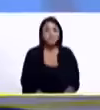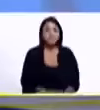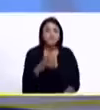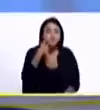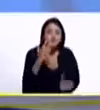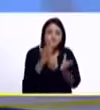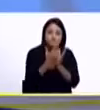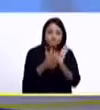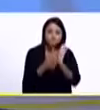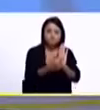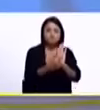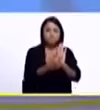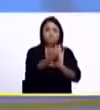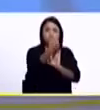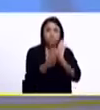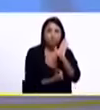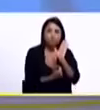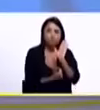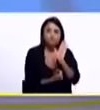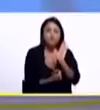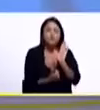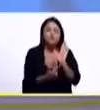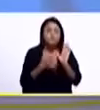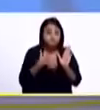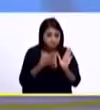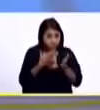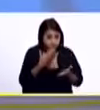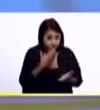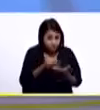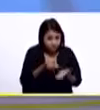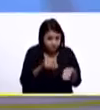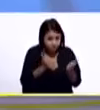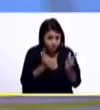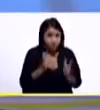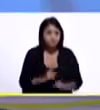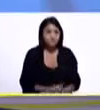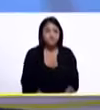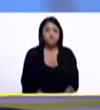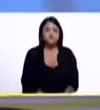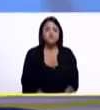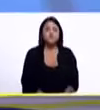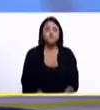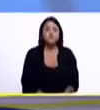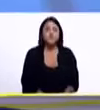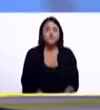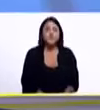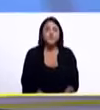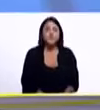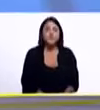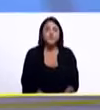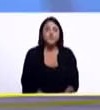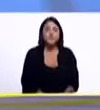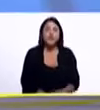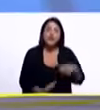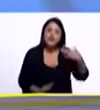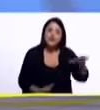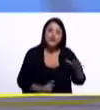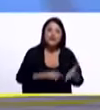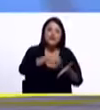documento. Si ustedes me lo permiten, aquí está a la izquierda el documento firmado en